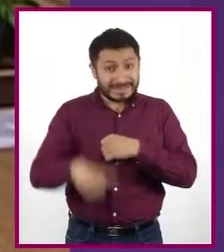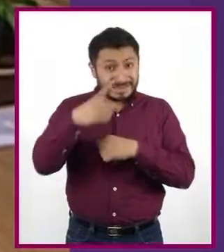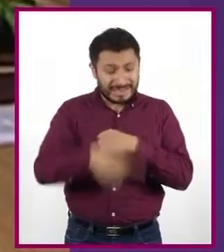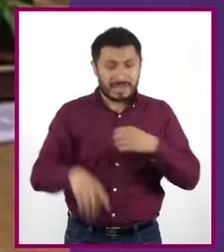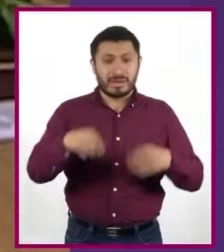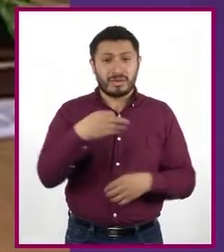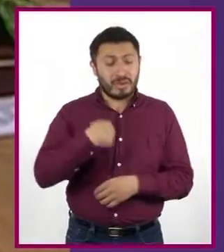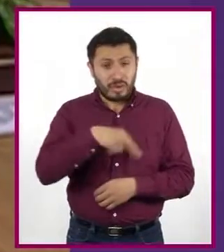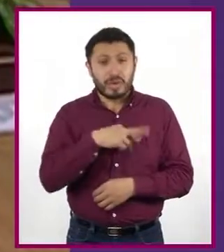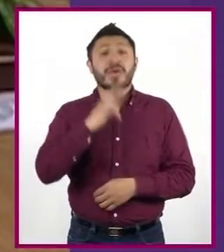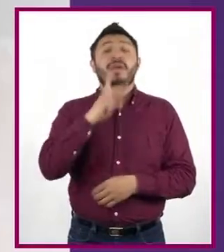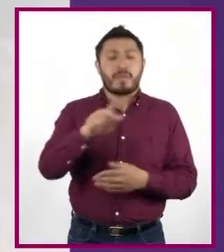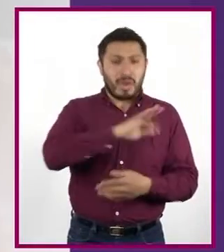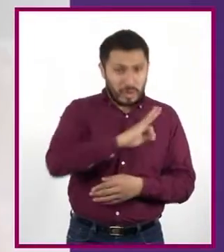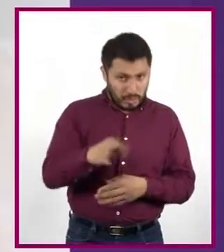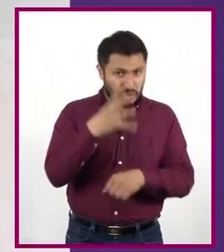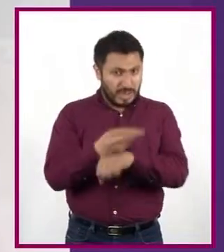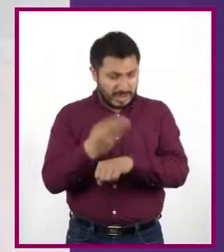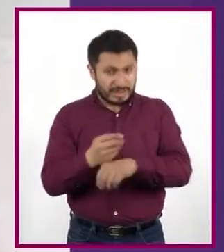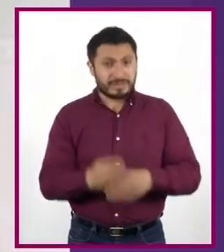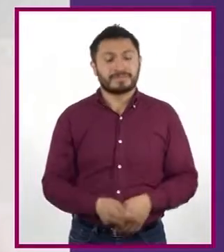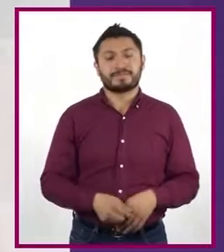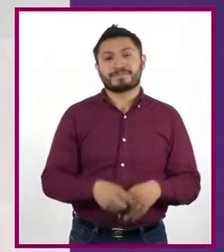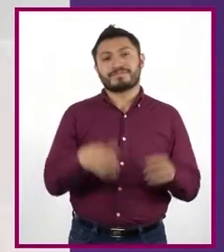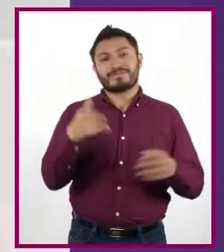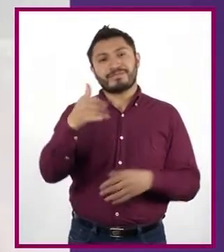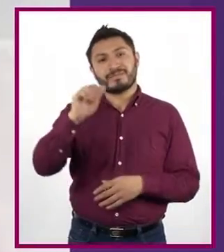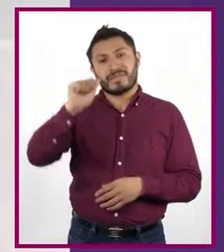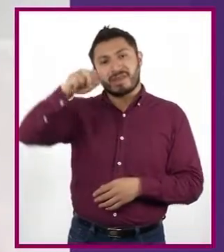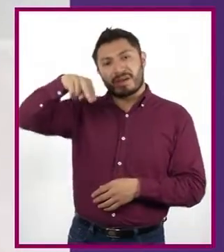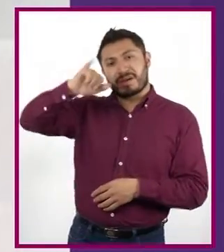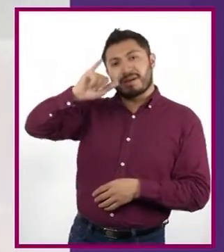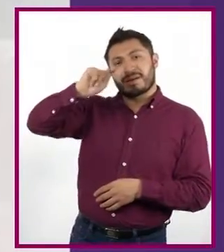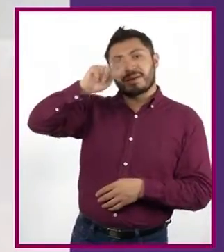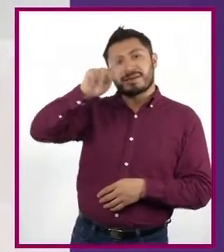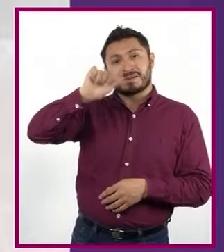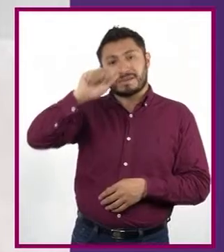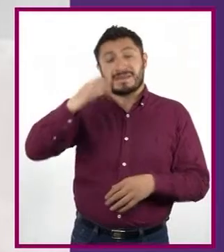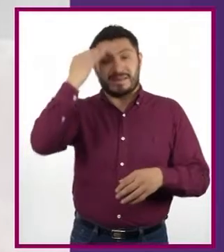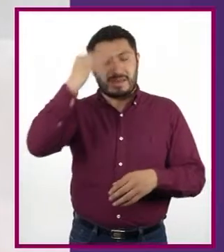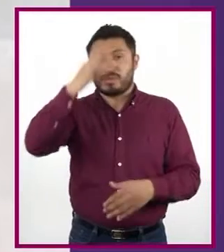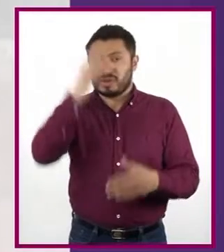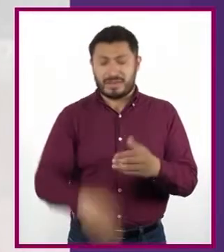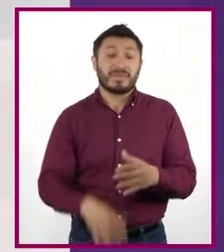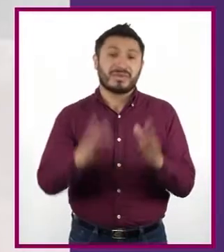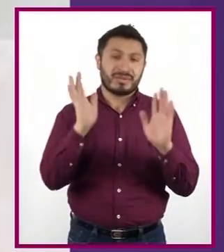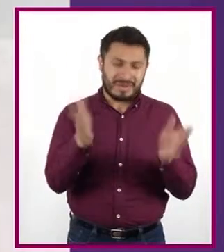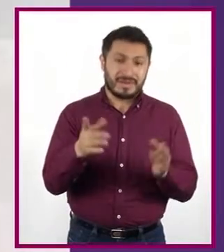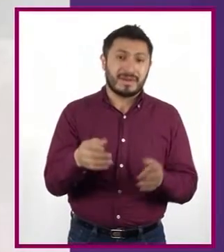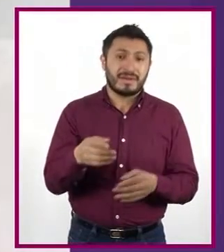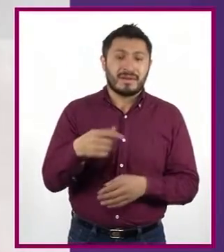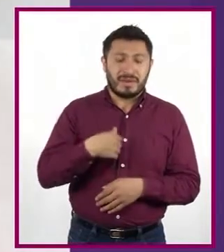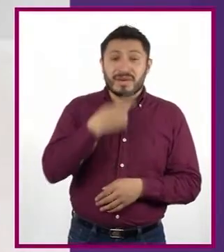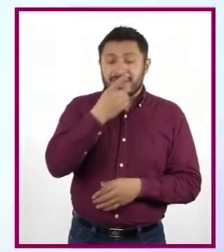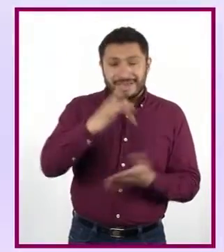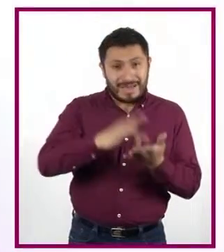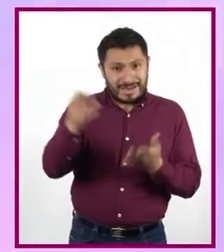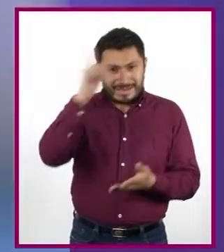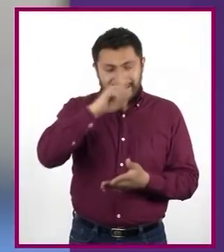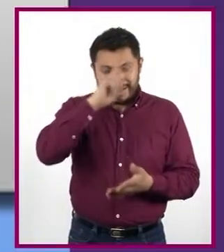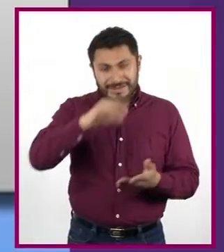poderlo mejorar. Yanitza, pues ya se nos acabó el tiempo. Como te venía diciendo, gracias por tus